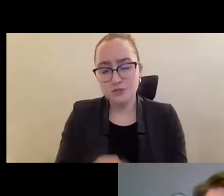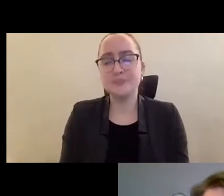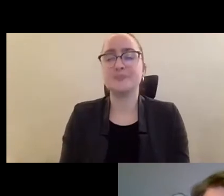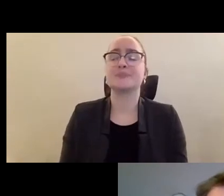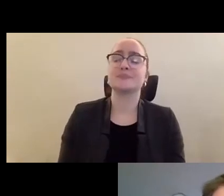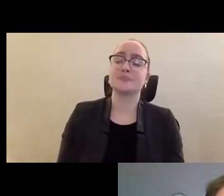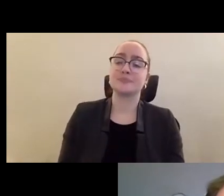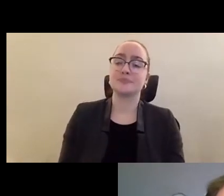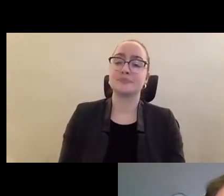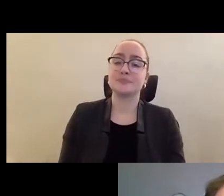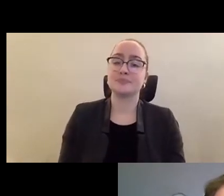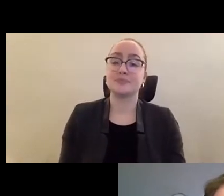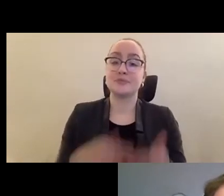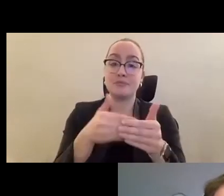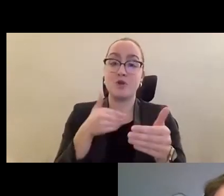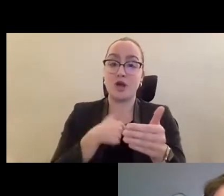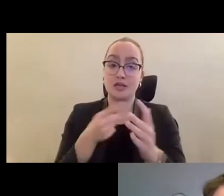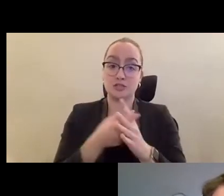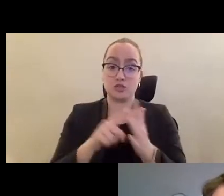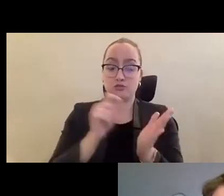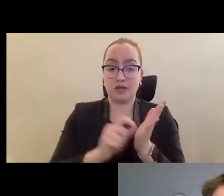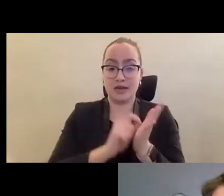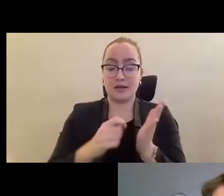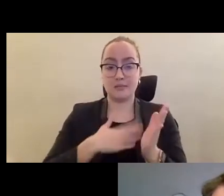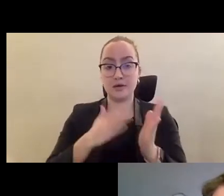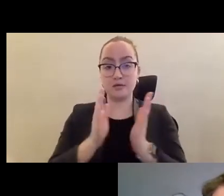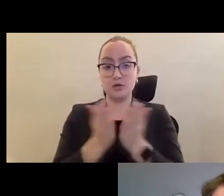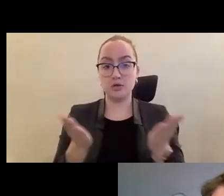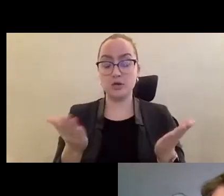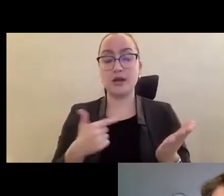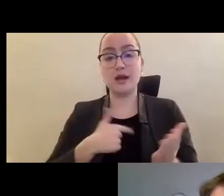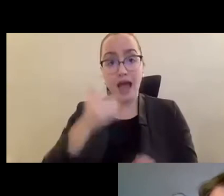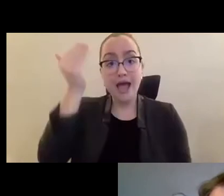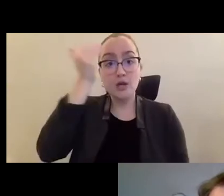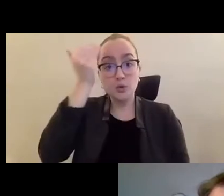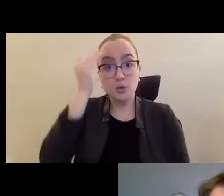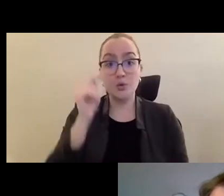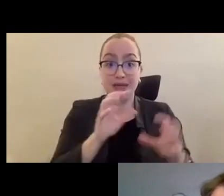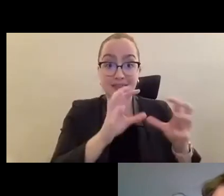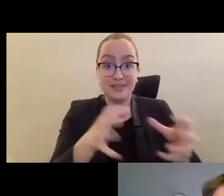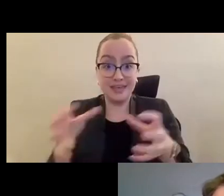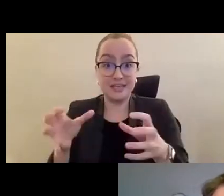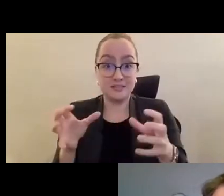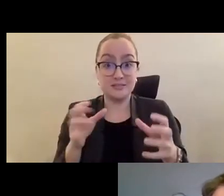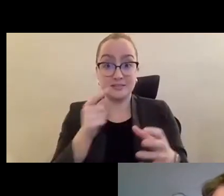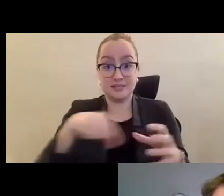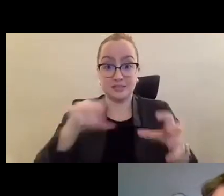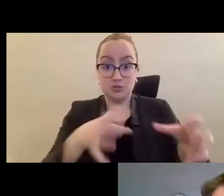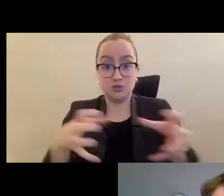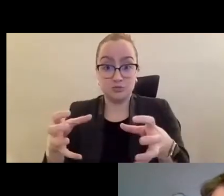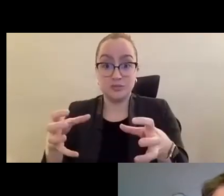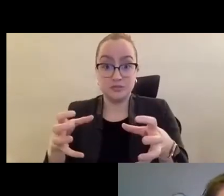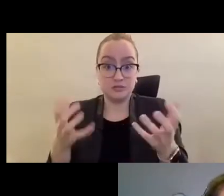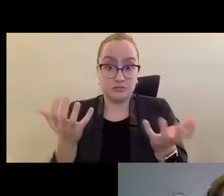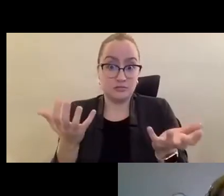sabemos. Esto es algo que antes de que empecé a trabajar sobre este libro, no sabía. Bueno,